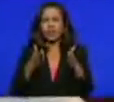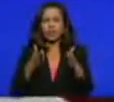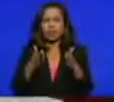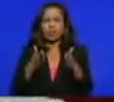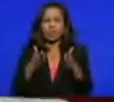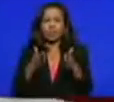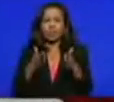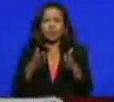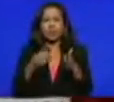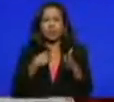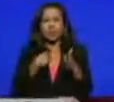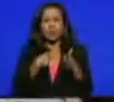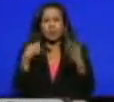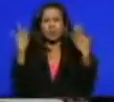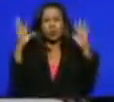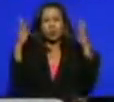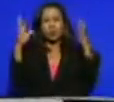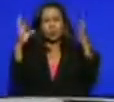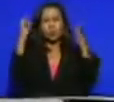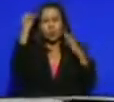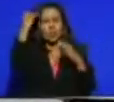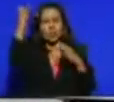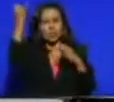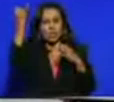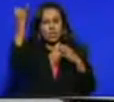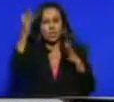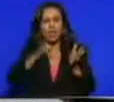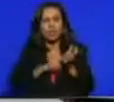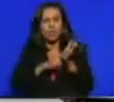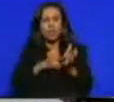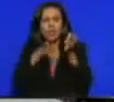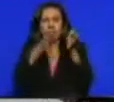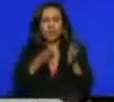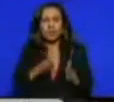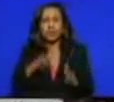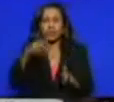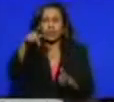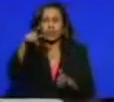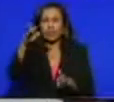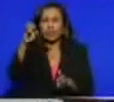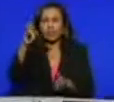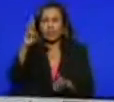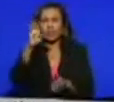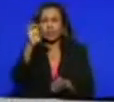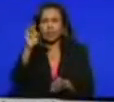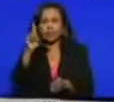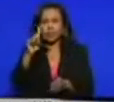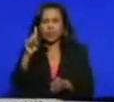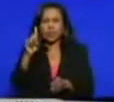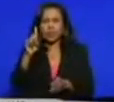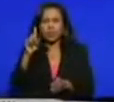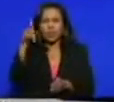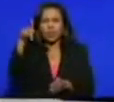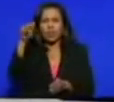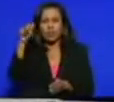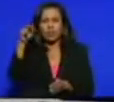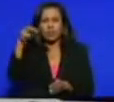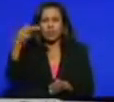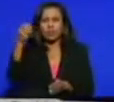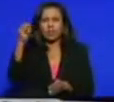Mira, yo aplaudo la iniciativa del representante Francisco Panchito Pérez, Panchito como lo conocemos de cariño de toda la